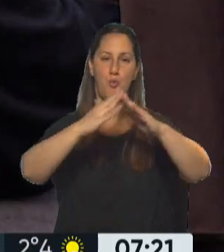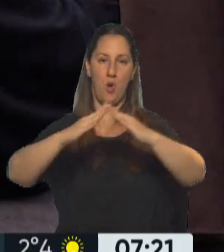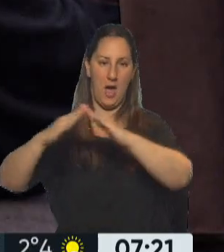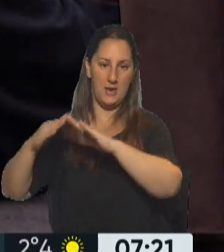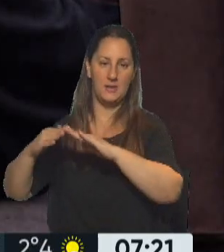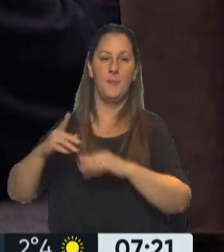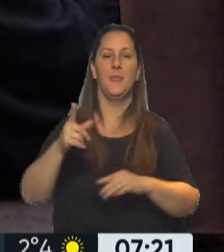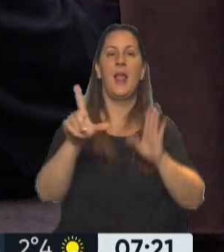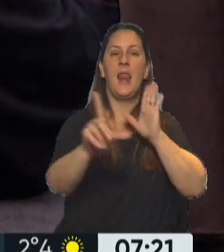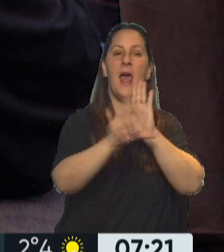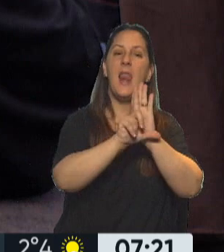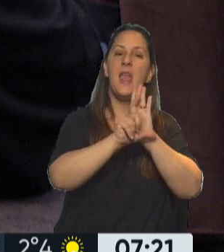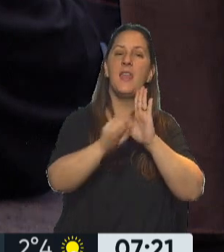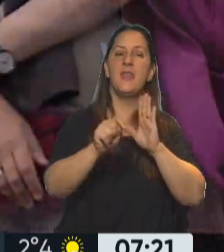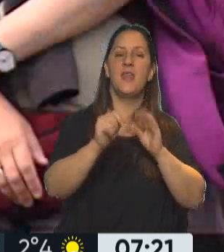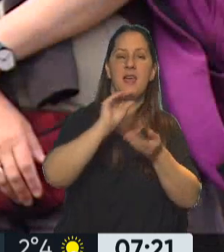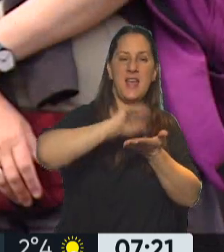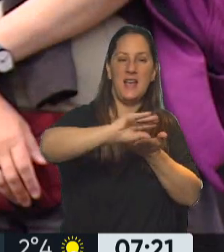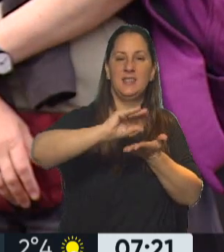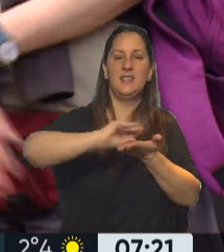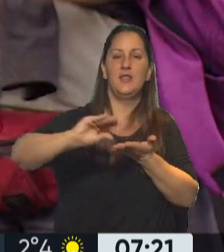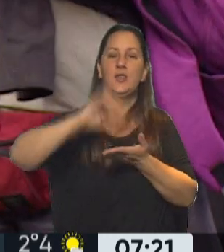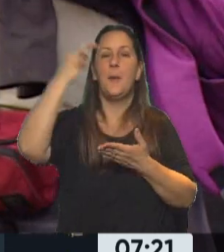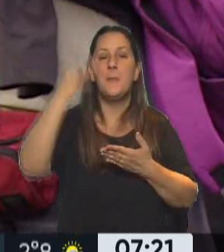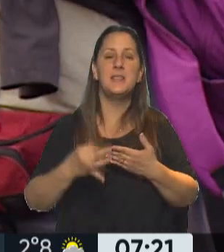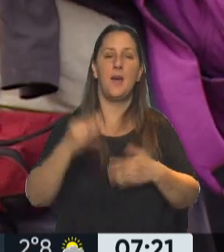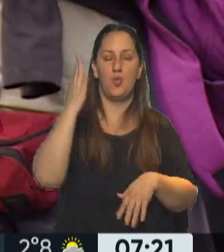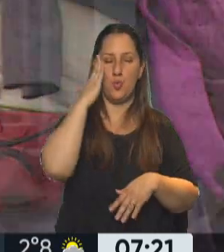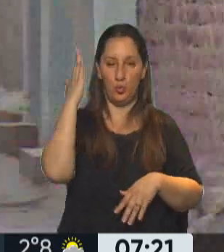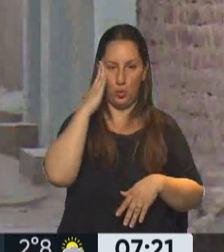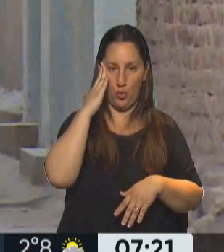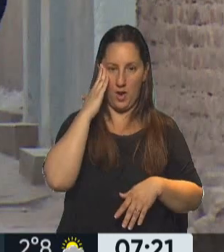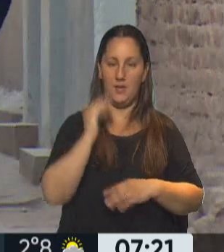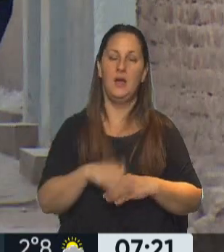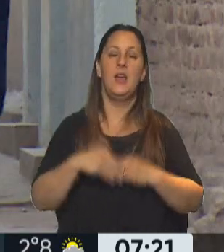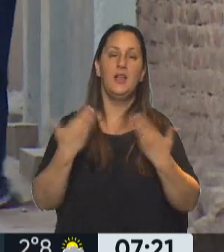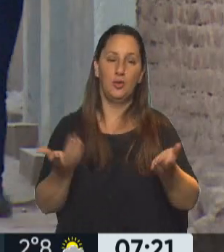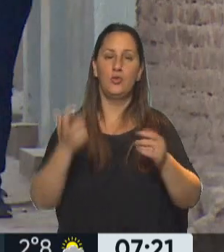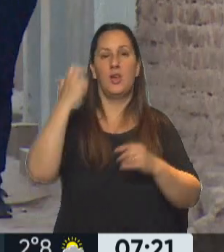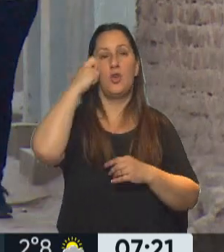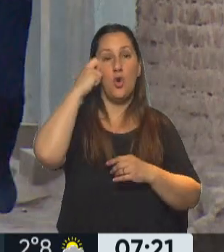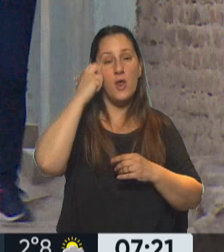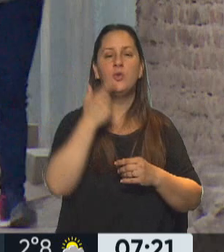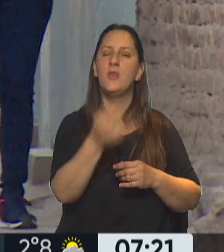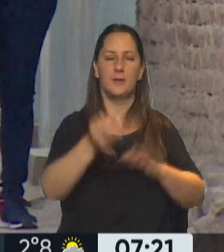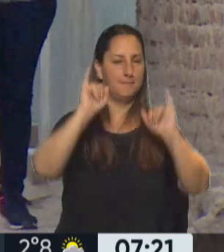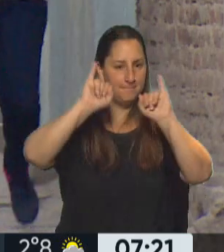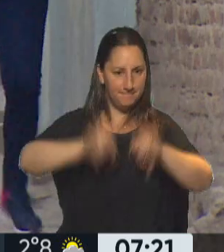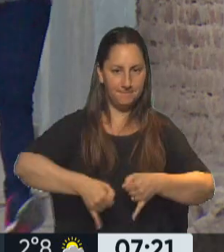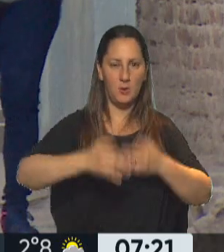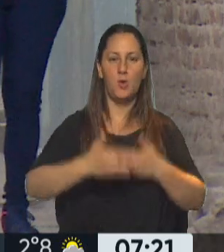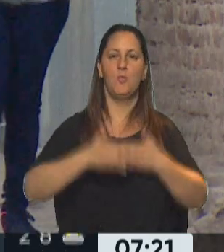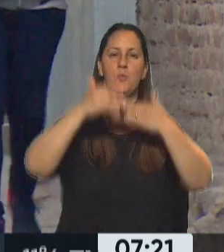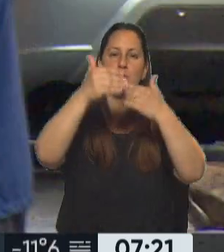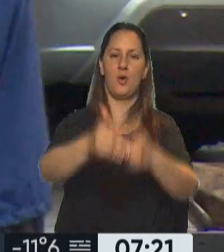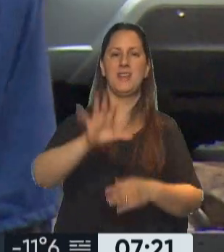es ley la extensión de asignaciones específicas para la cultura. De este modo, la Cámara Alta le dio el visto bueno a la prórroga por